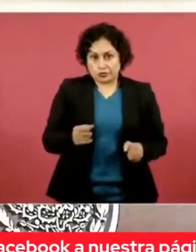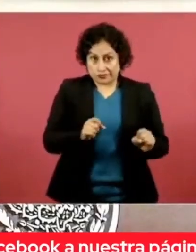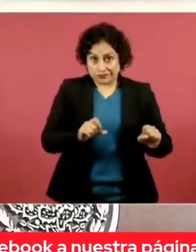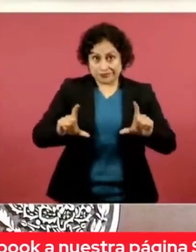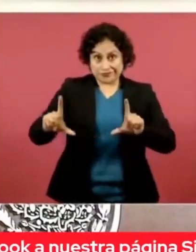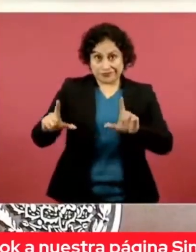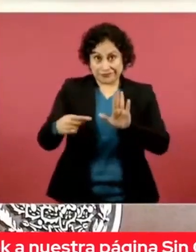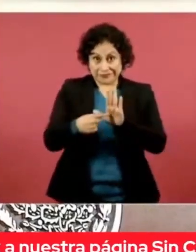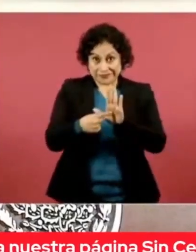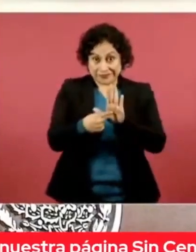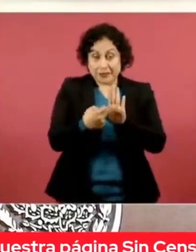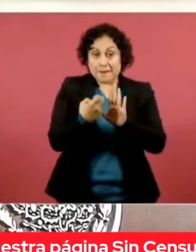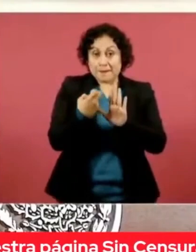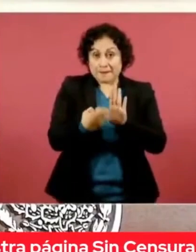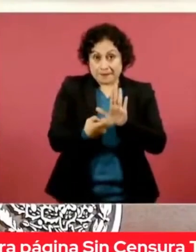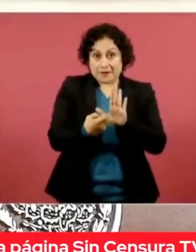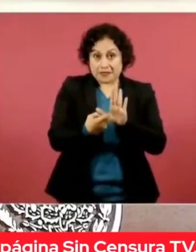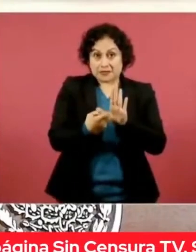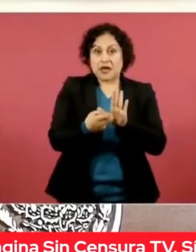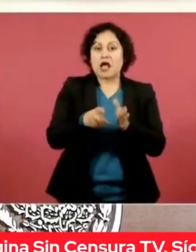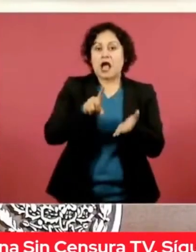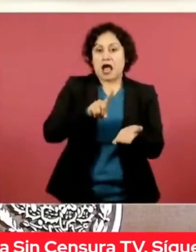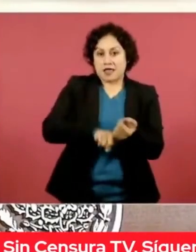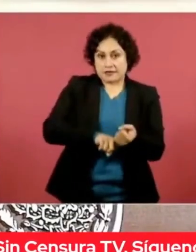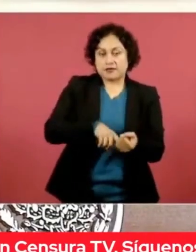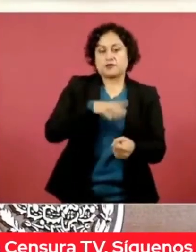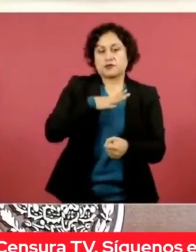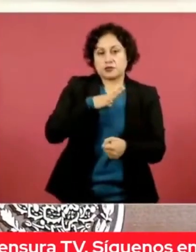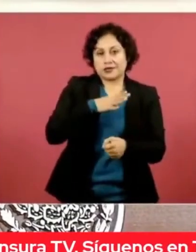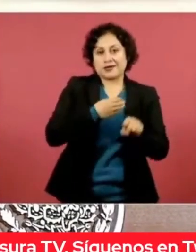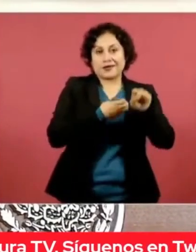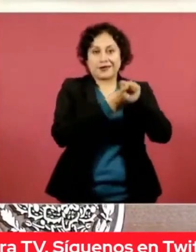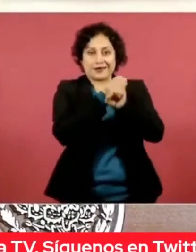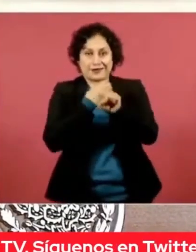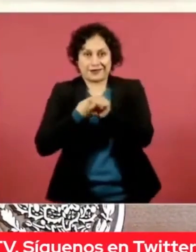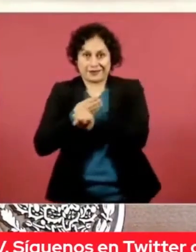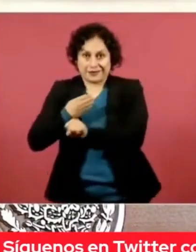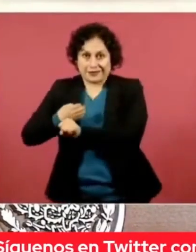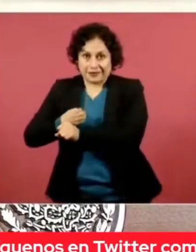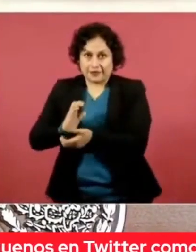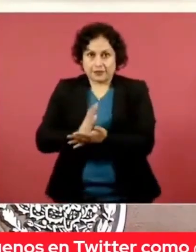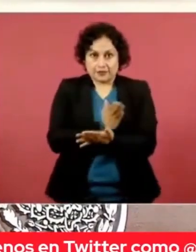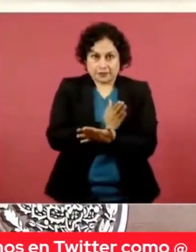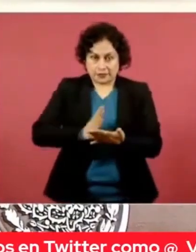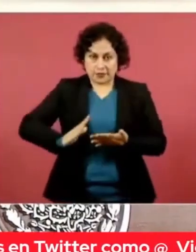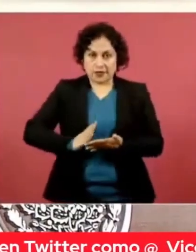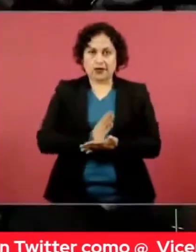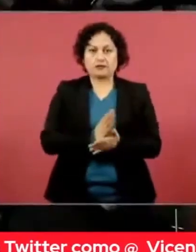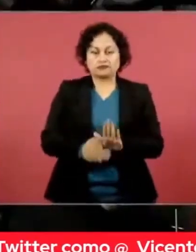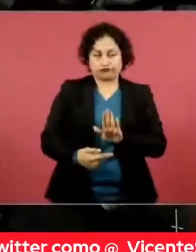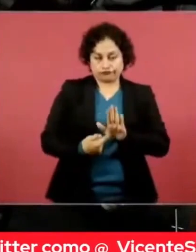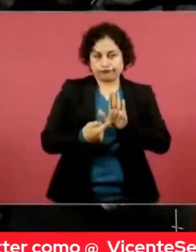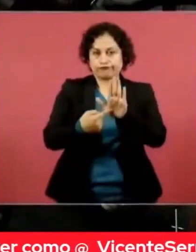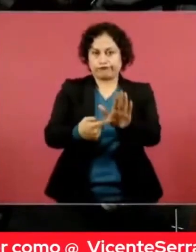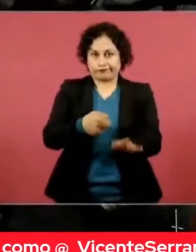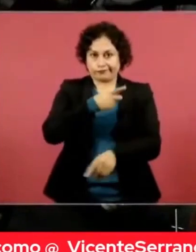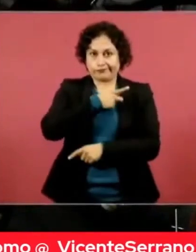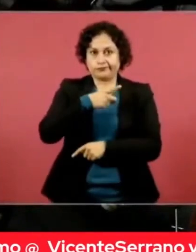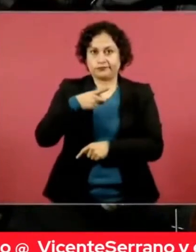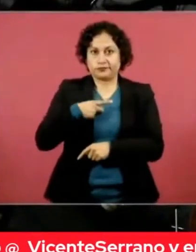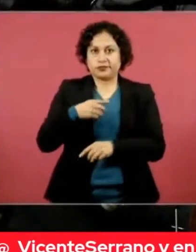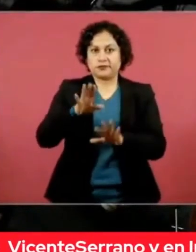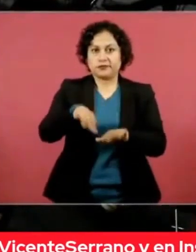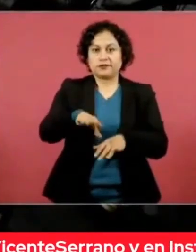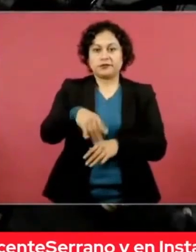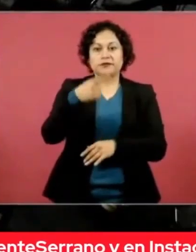lo tenemos que poner por estado Sí y lo Y saben también que este